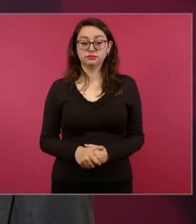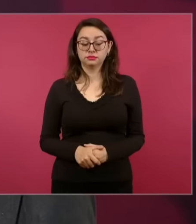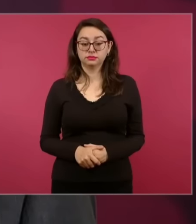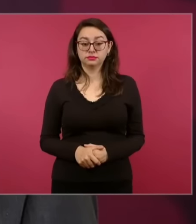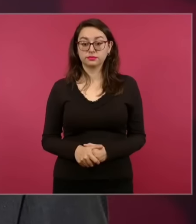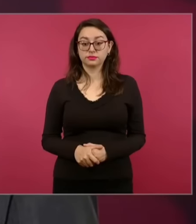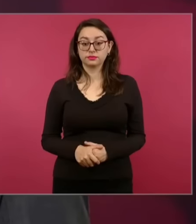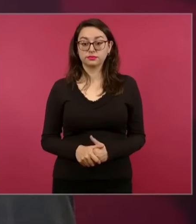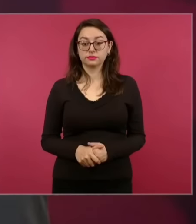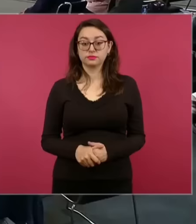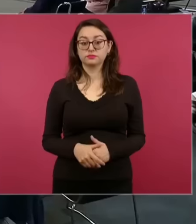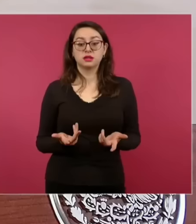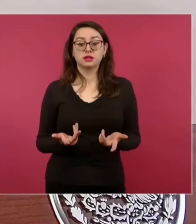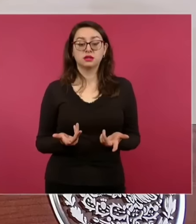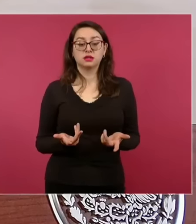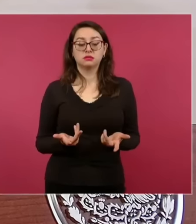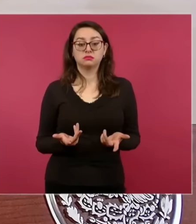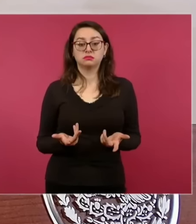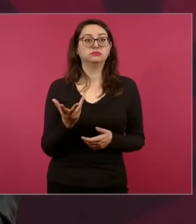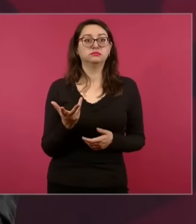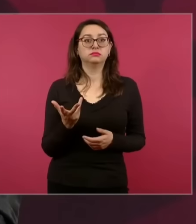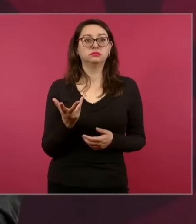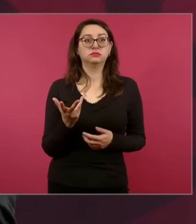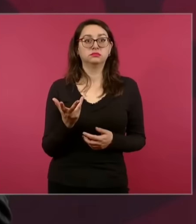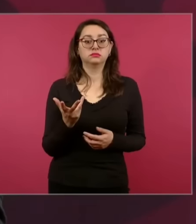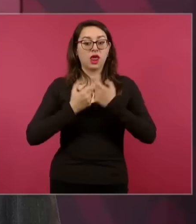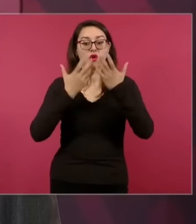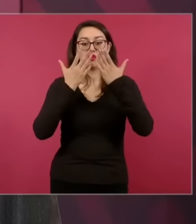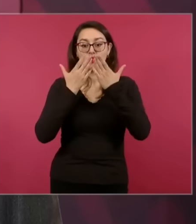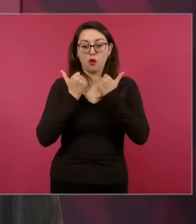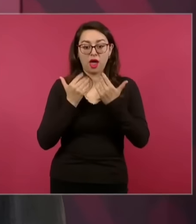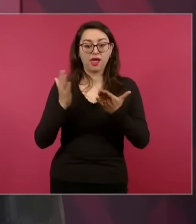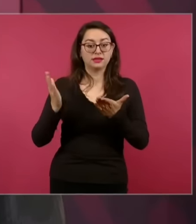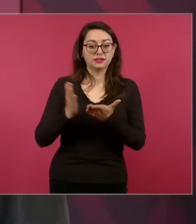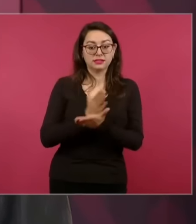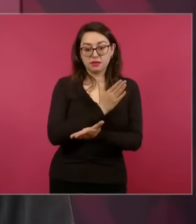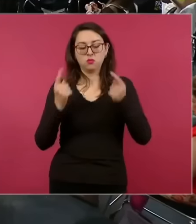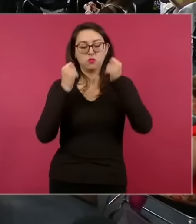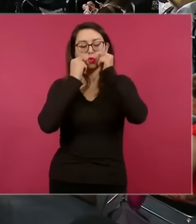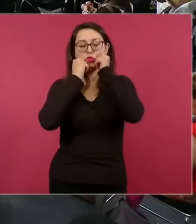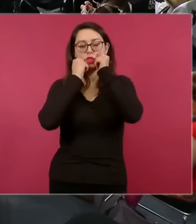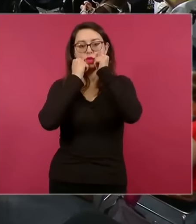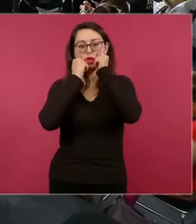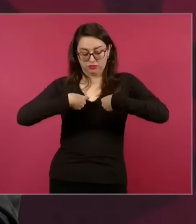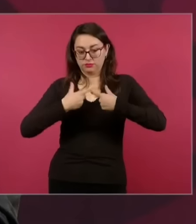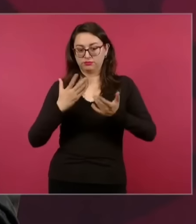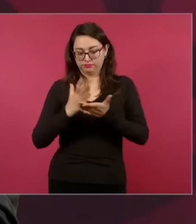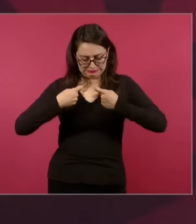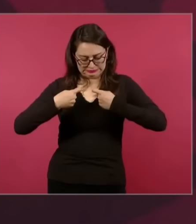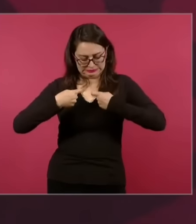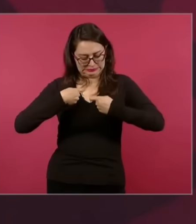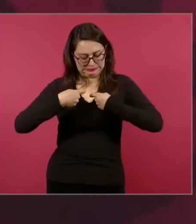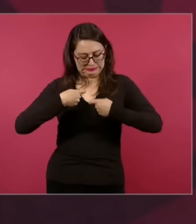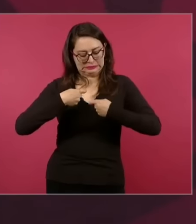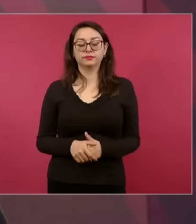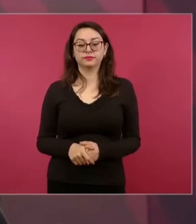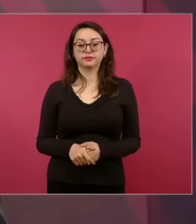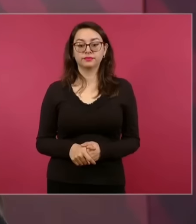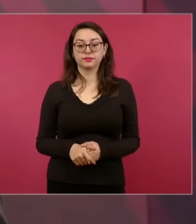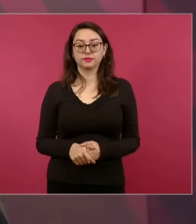Aunque no exista una frontera, una raya, uno mismo tiene que aprender a no